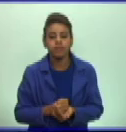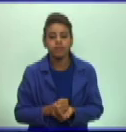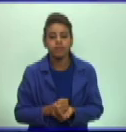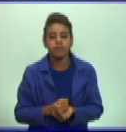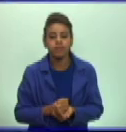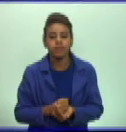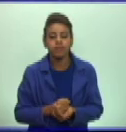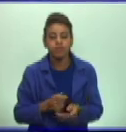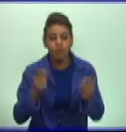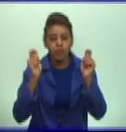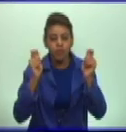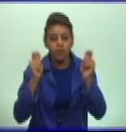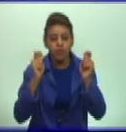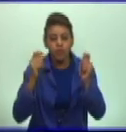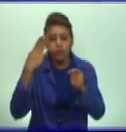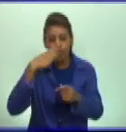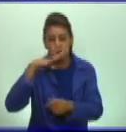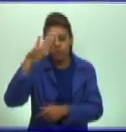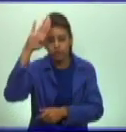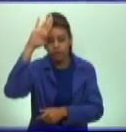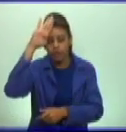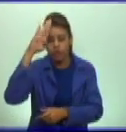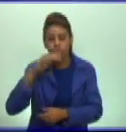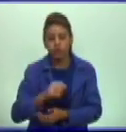continuar. ¡Viva Cuba!